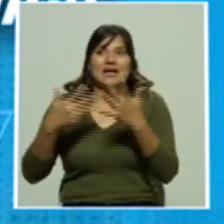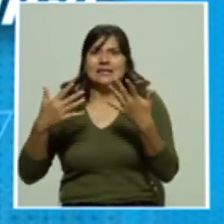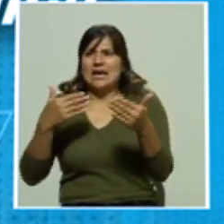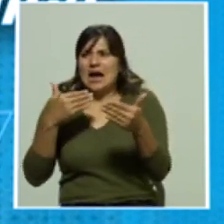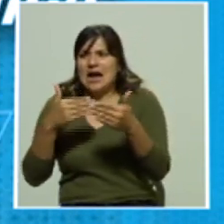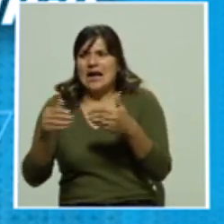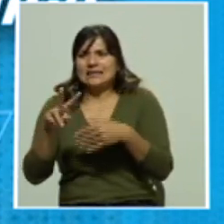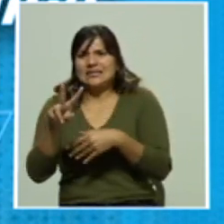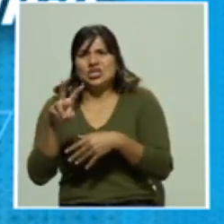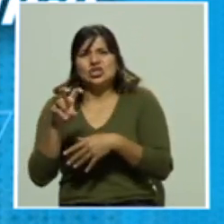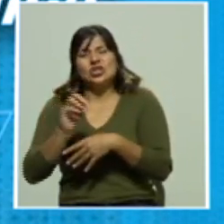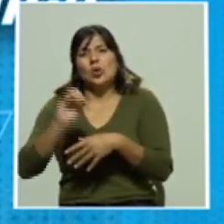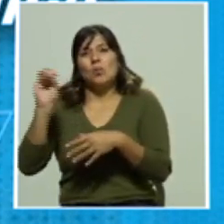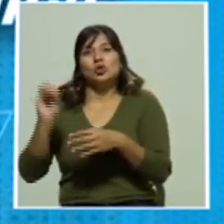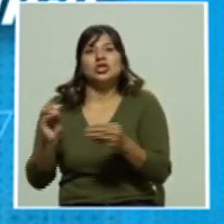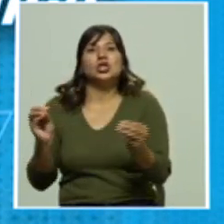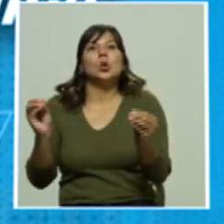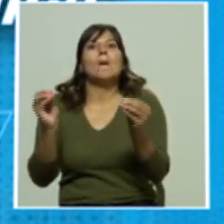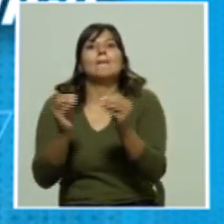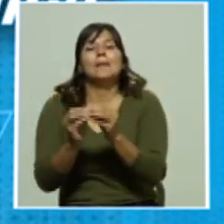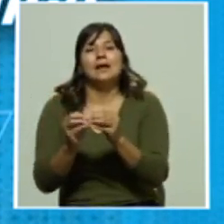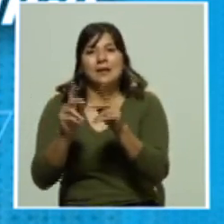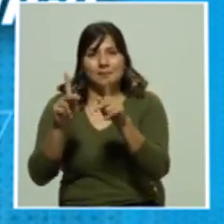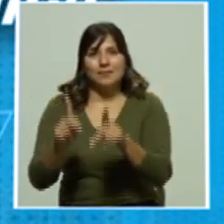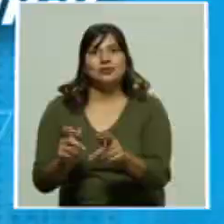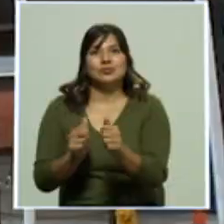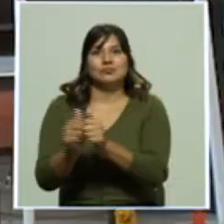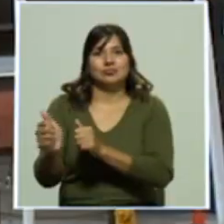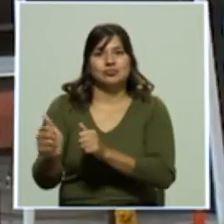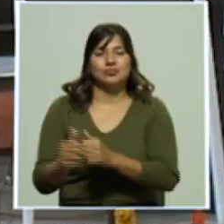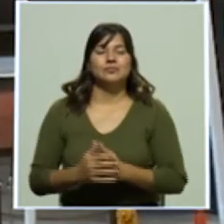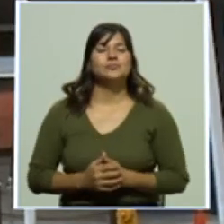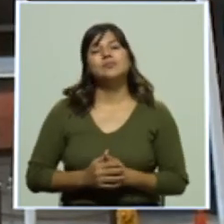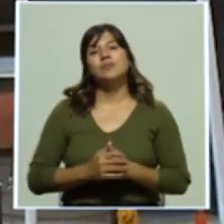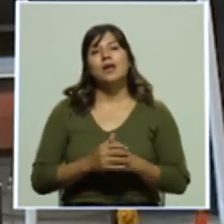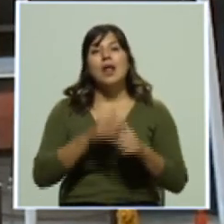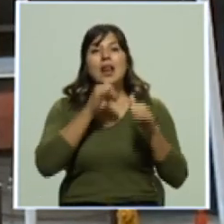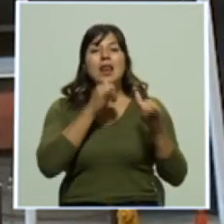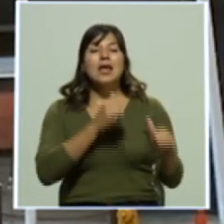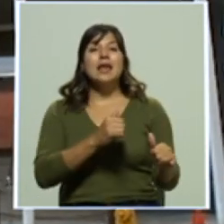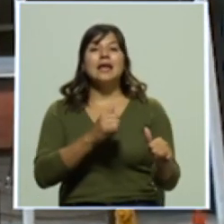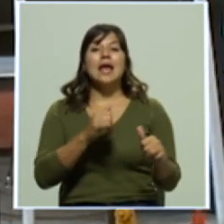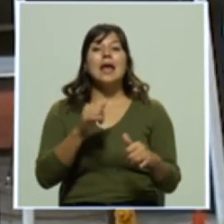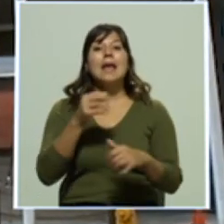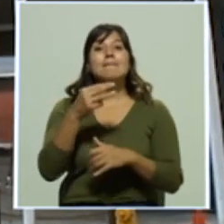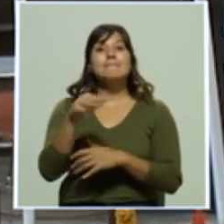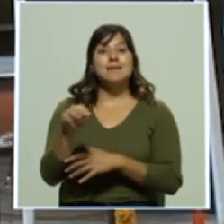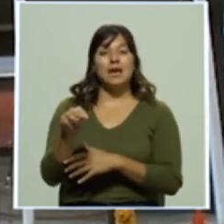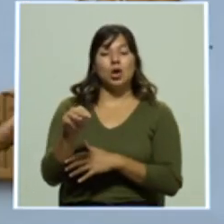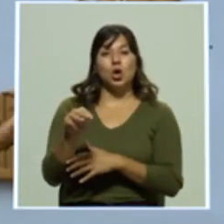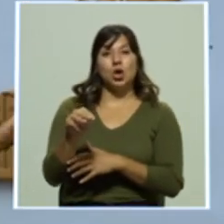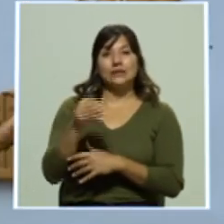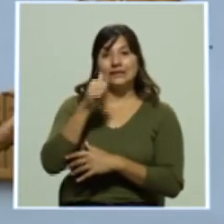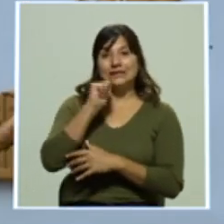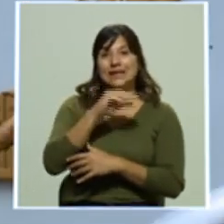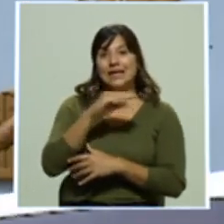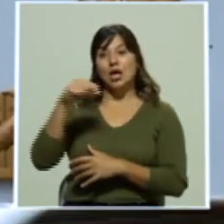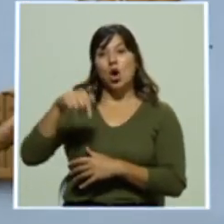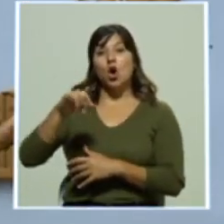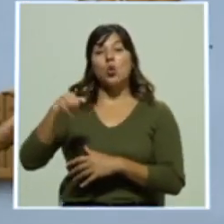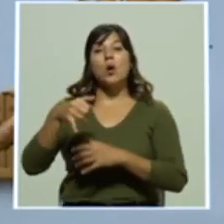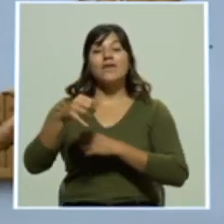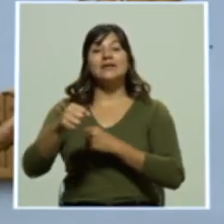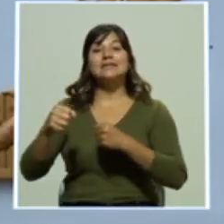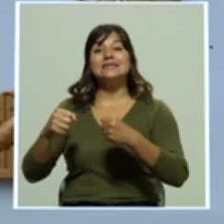que al 200%, ¿verdad?, de capacidad. El recurso se presentó el miércoles y hoy jueves indicaron en la sala